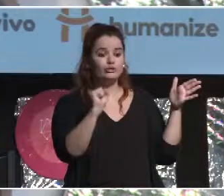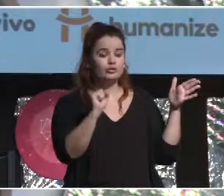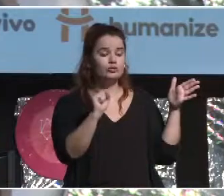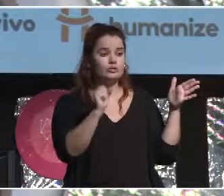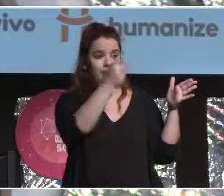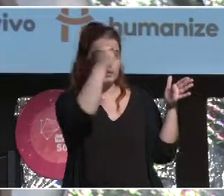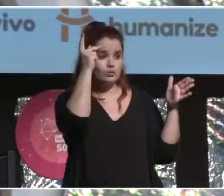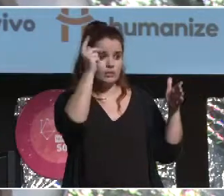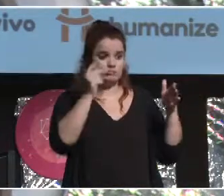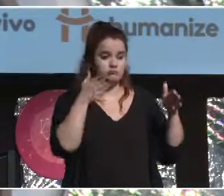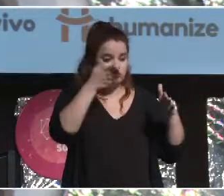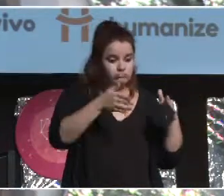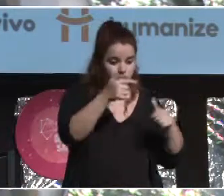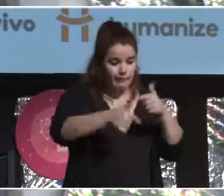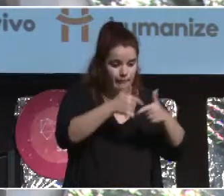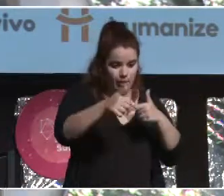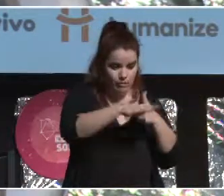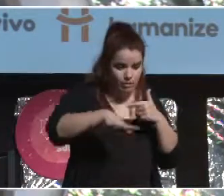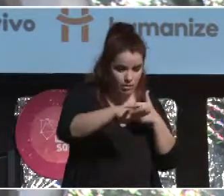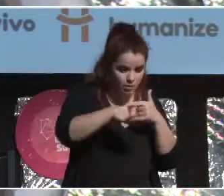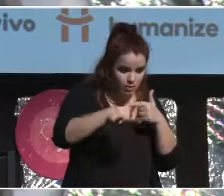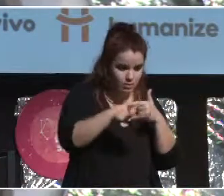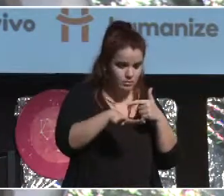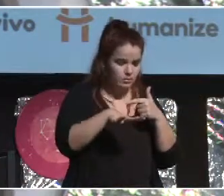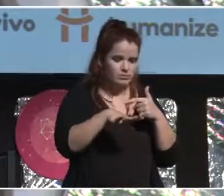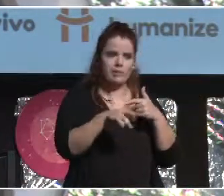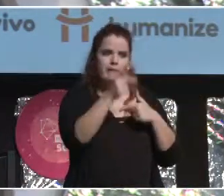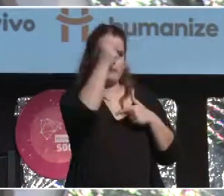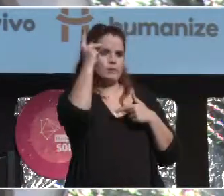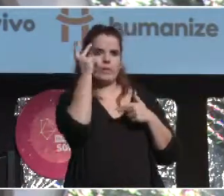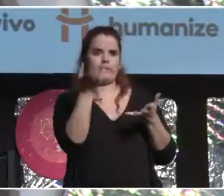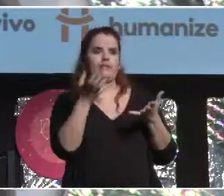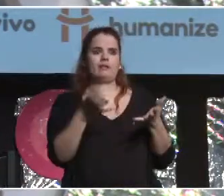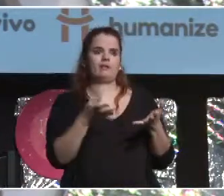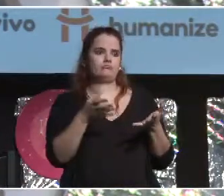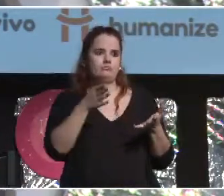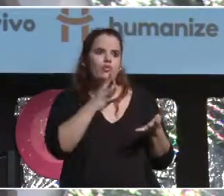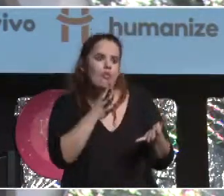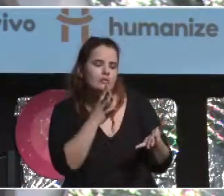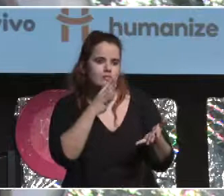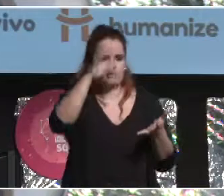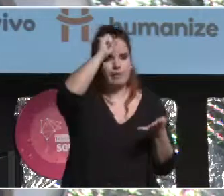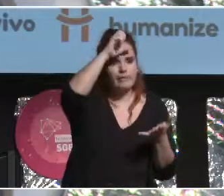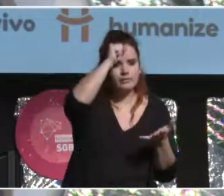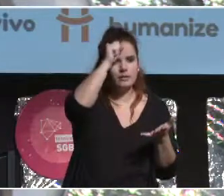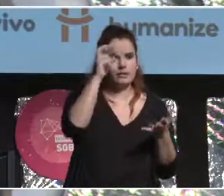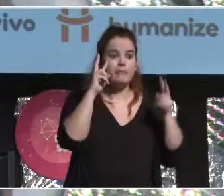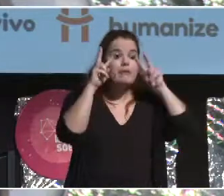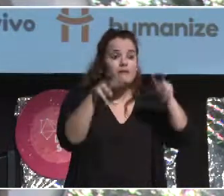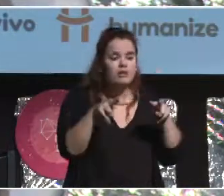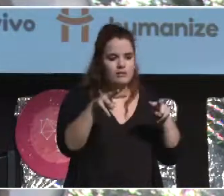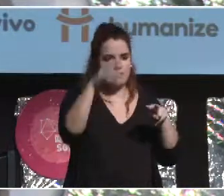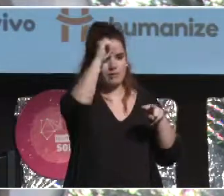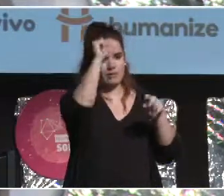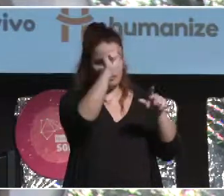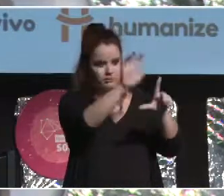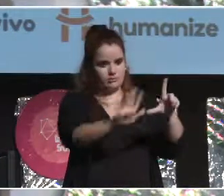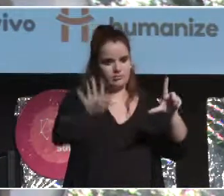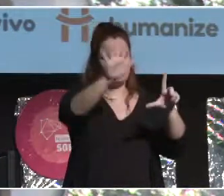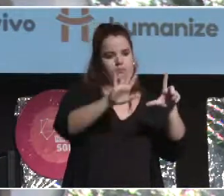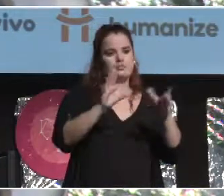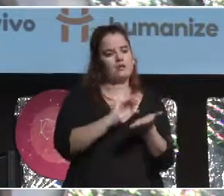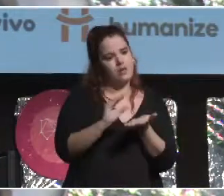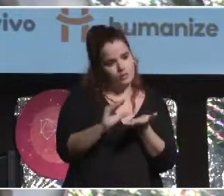para el trabajo por parte de cualquier actor que quiera consumir datos, que quiera aprender sobre visualización de datos y que quiera también aprender